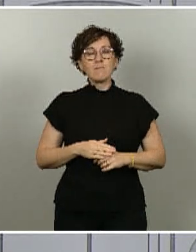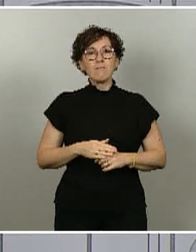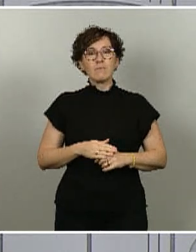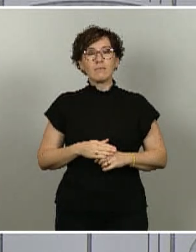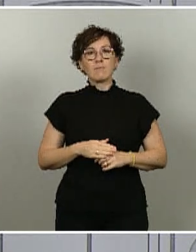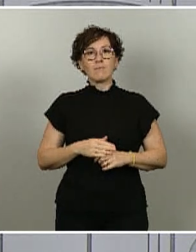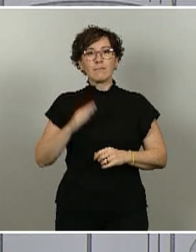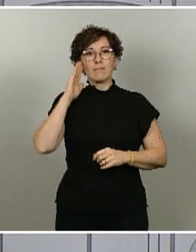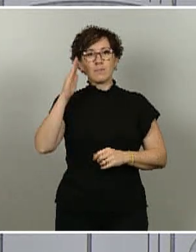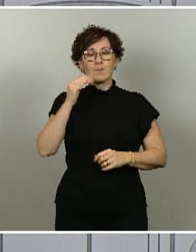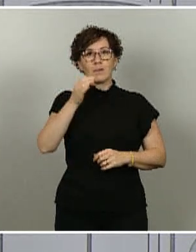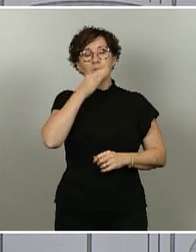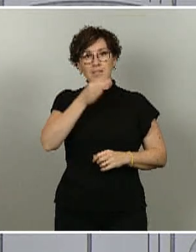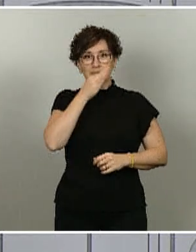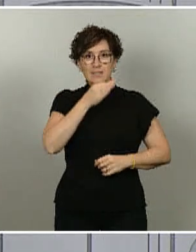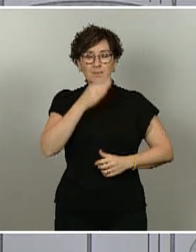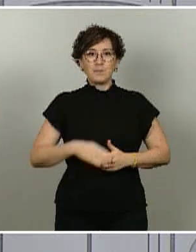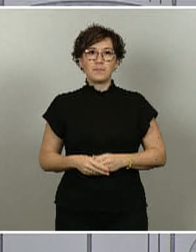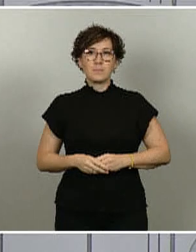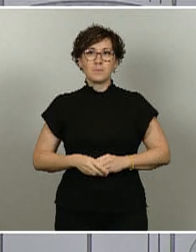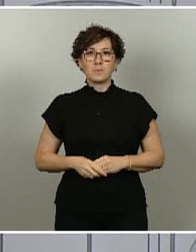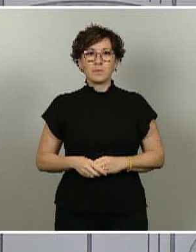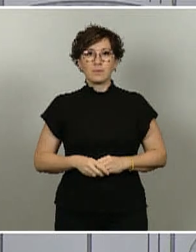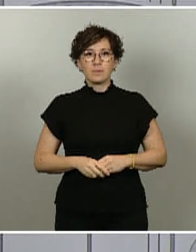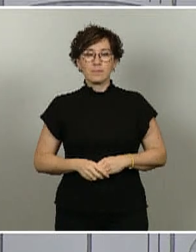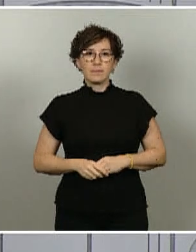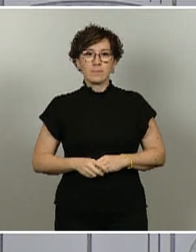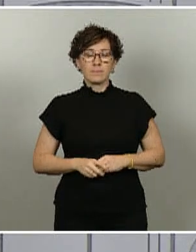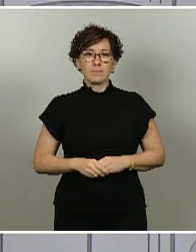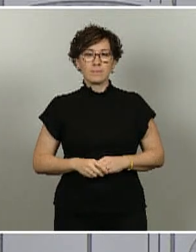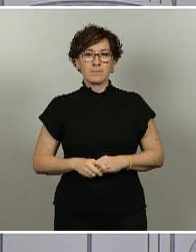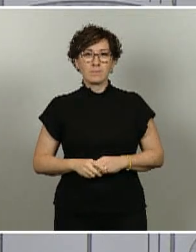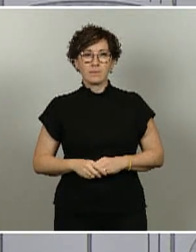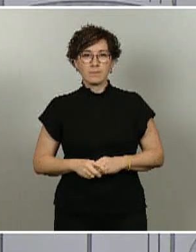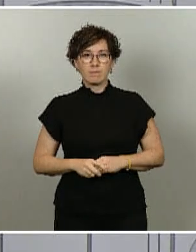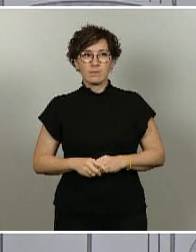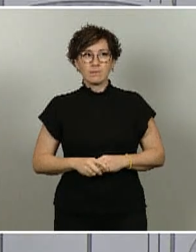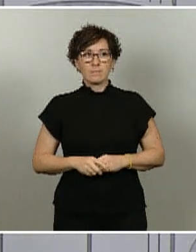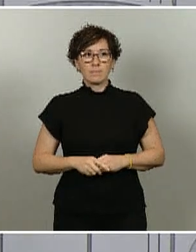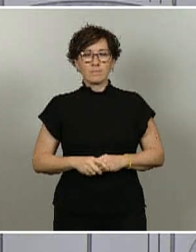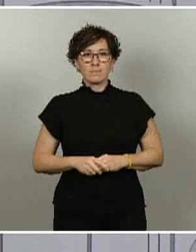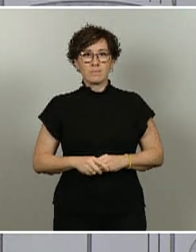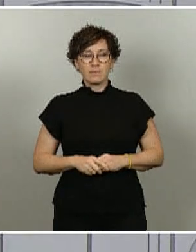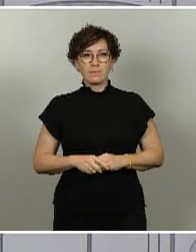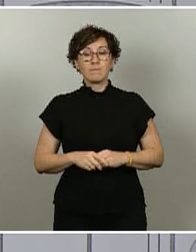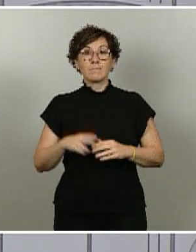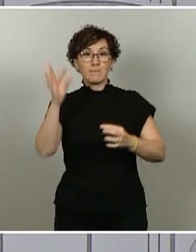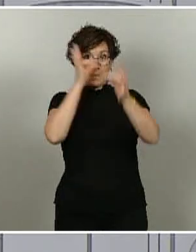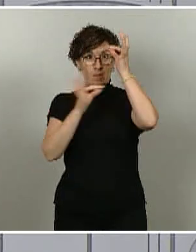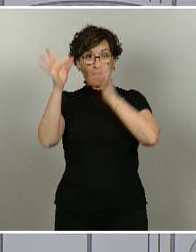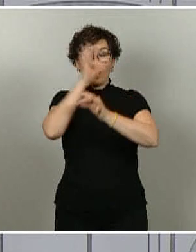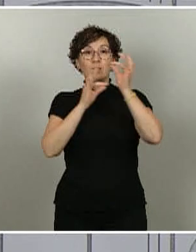los datos de evolución de la epidemia de hoy. Ya saben que desde ayer estamos ya dando unos datos diferentes a los que